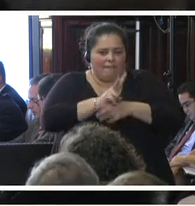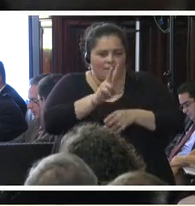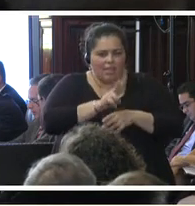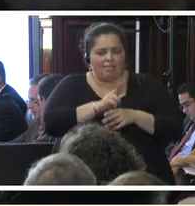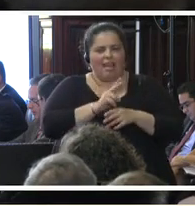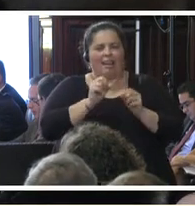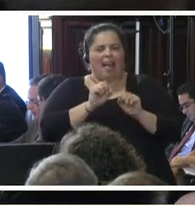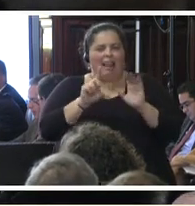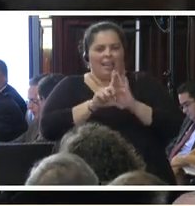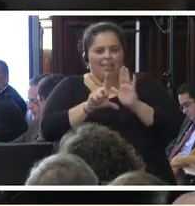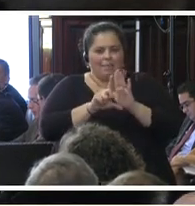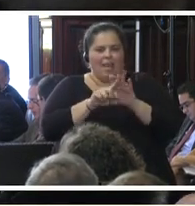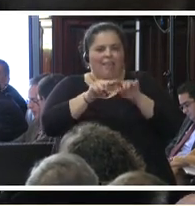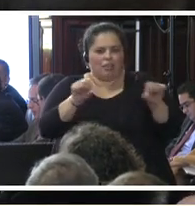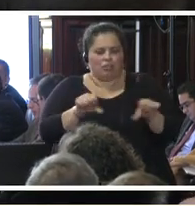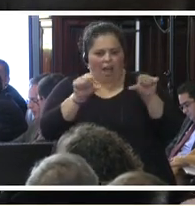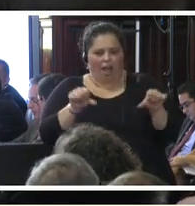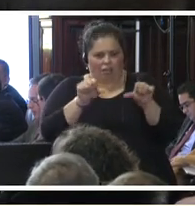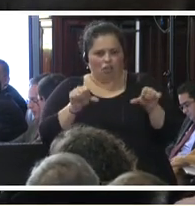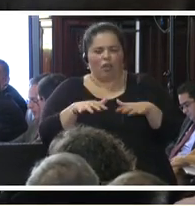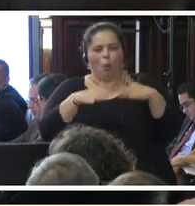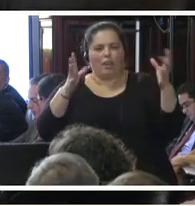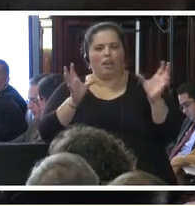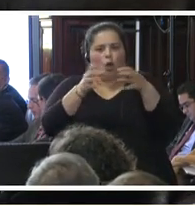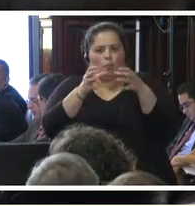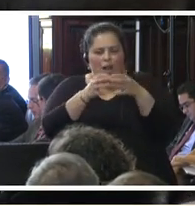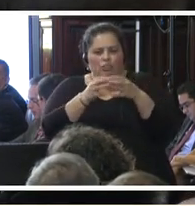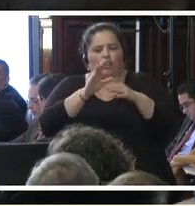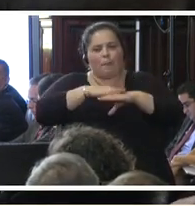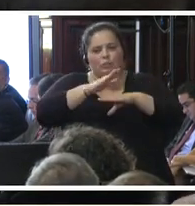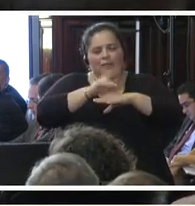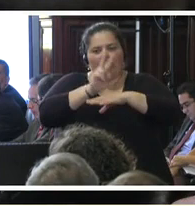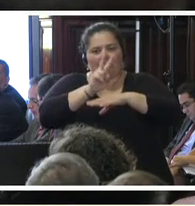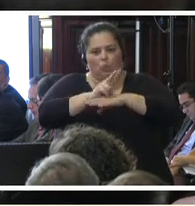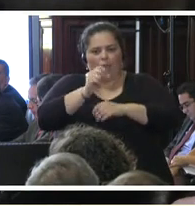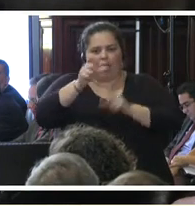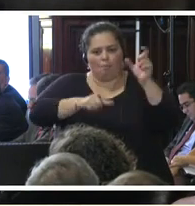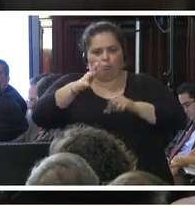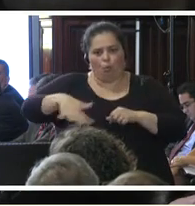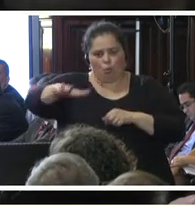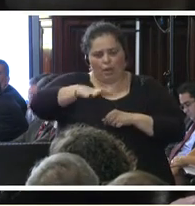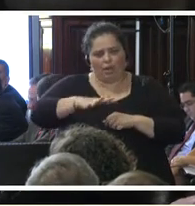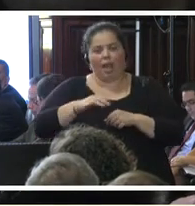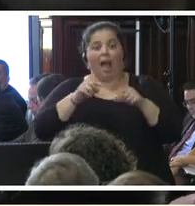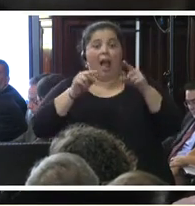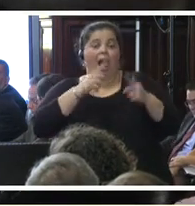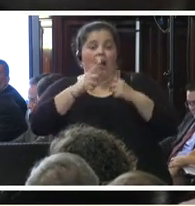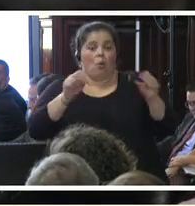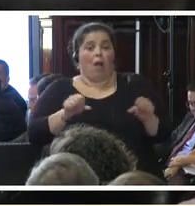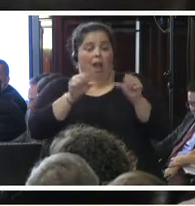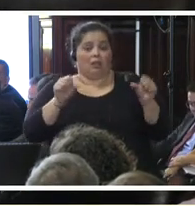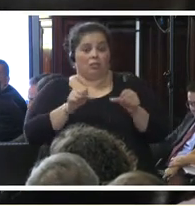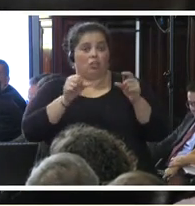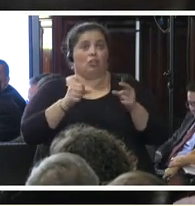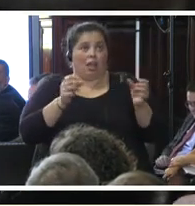legitimidad de los actos de cualquier corporación encargadas de la seguridad pública. cuando actos han sido resultado